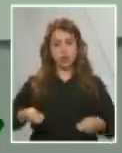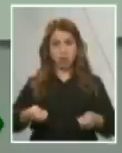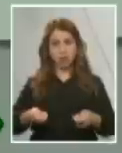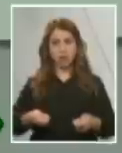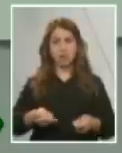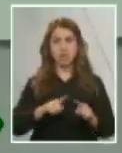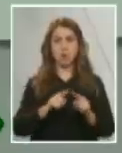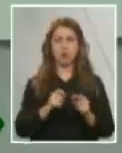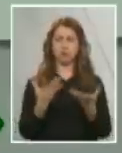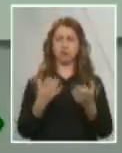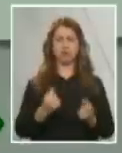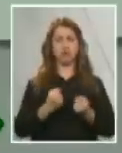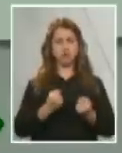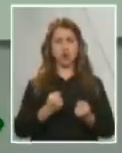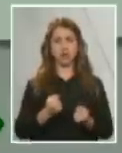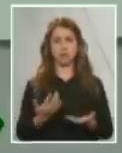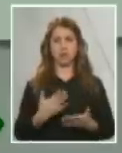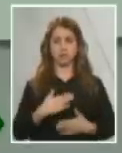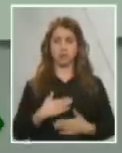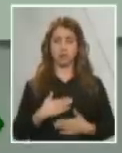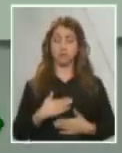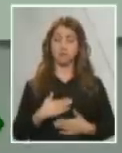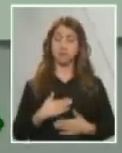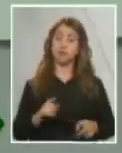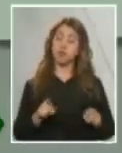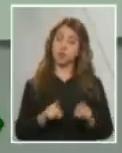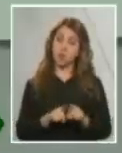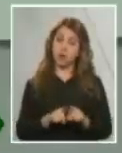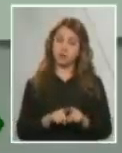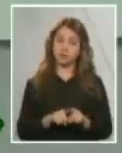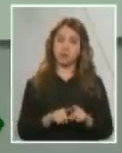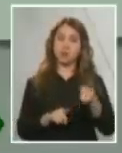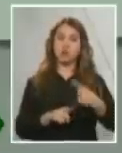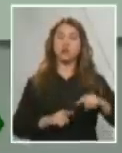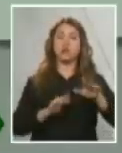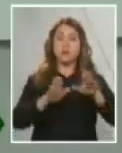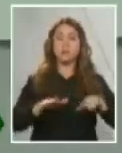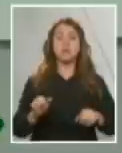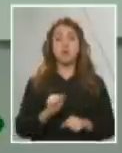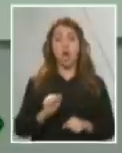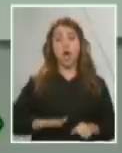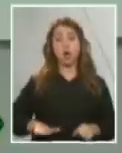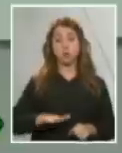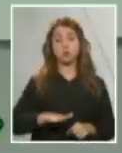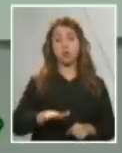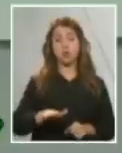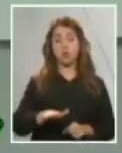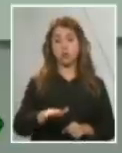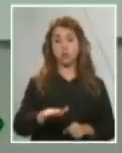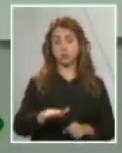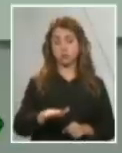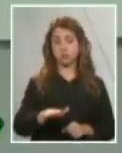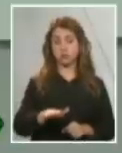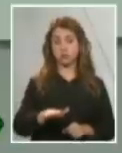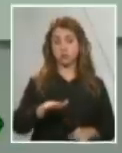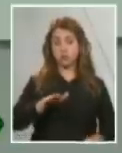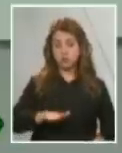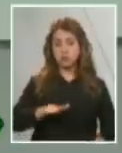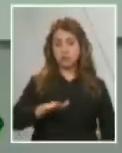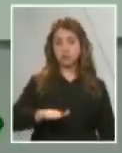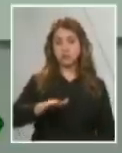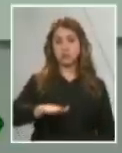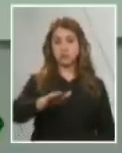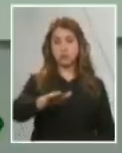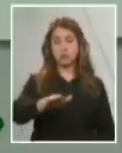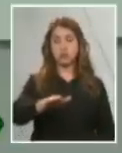es chocante para mí. Igual, lo otro es que los mismos autos se ganan en las partes que están